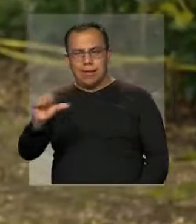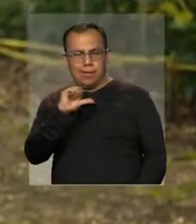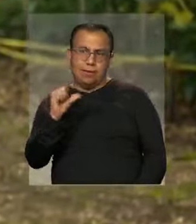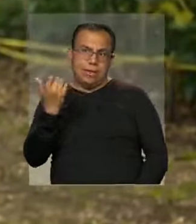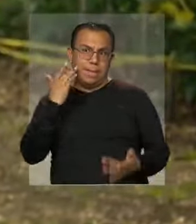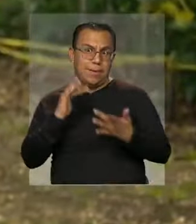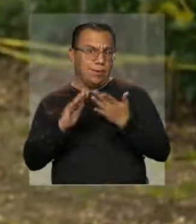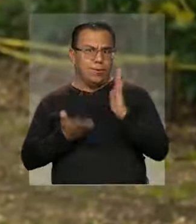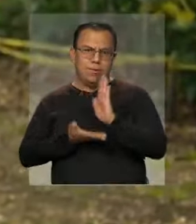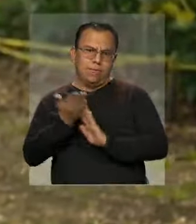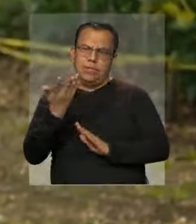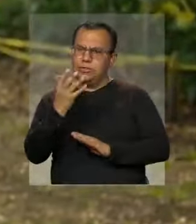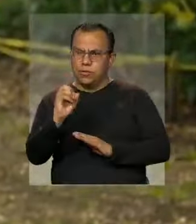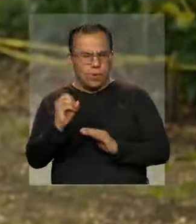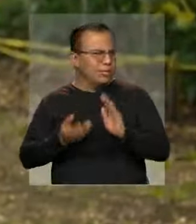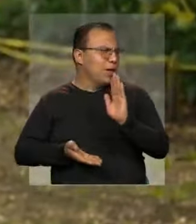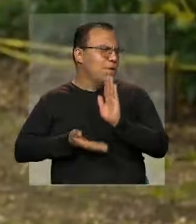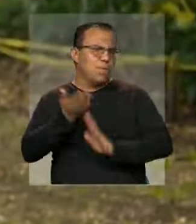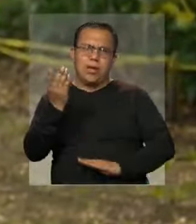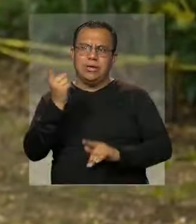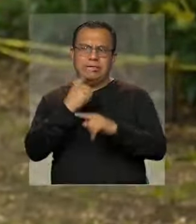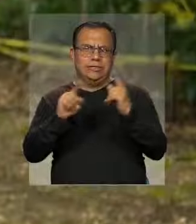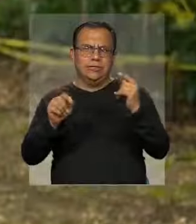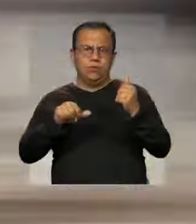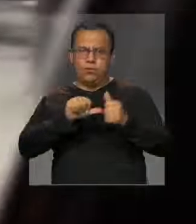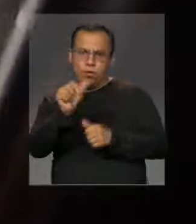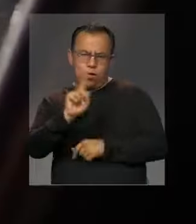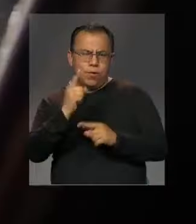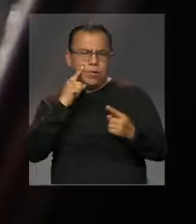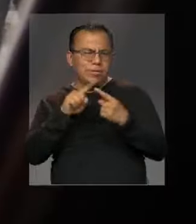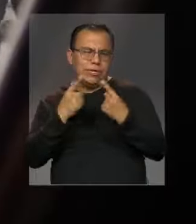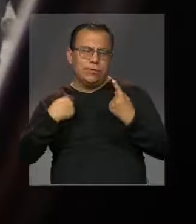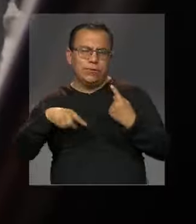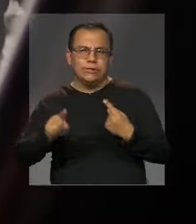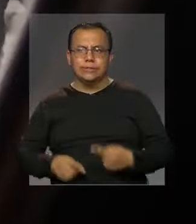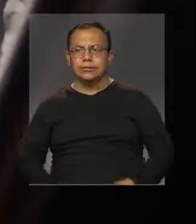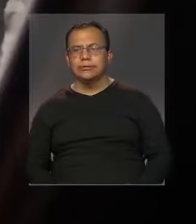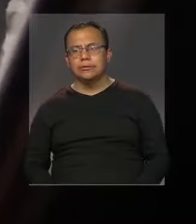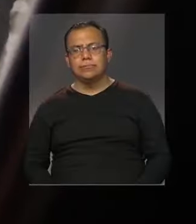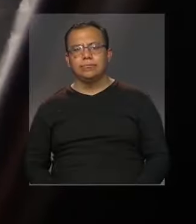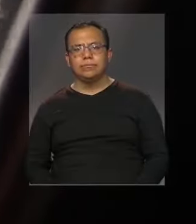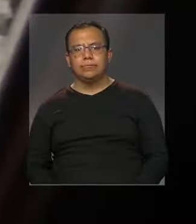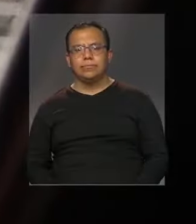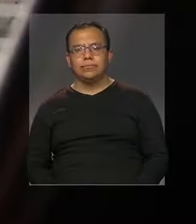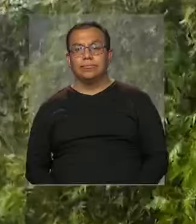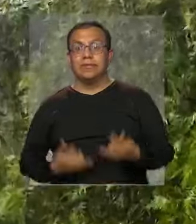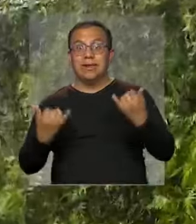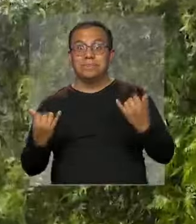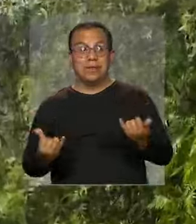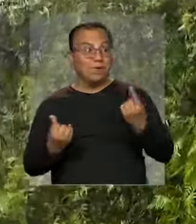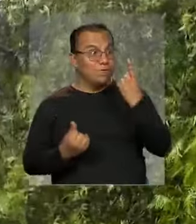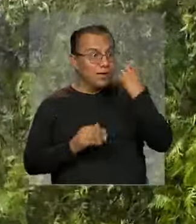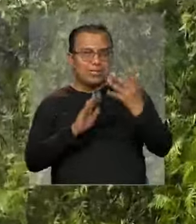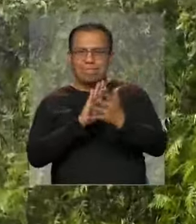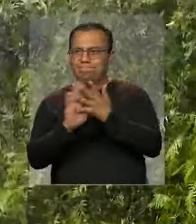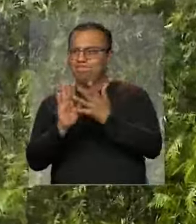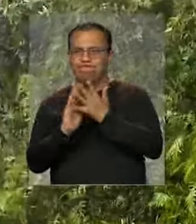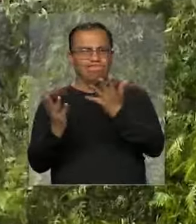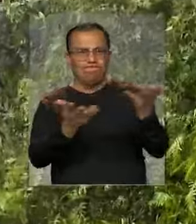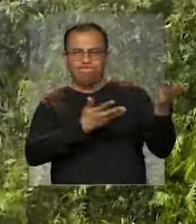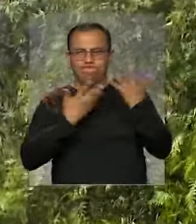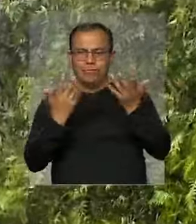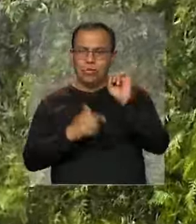que tampoco vaya a llegar a un 50% ni vaya a rebasar esa otra cifra, ¿sí? Sin cifras actualizadas, no existe manera de que